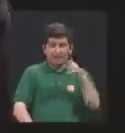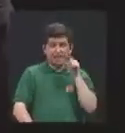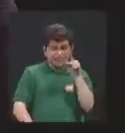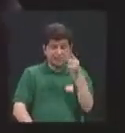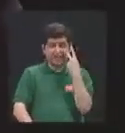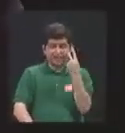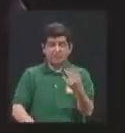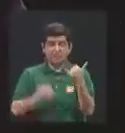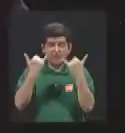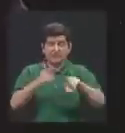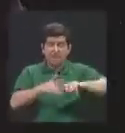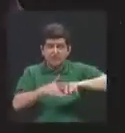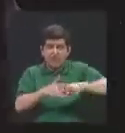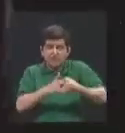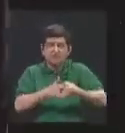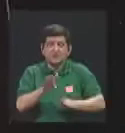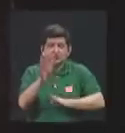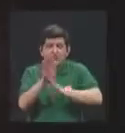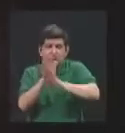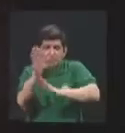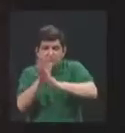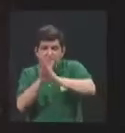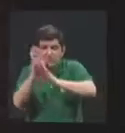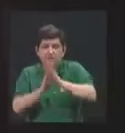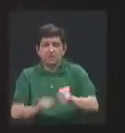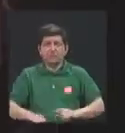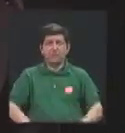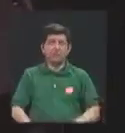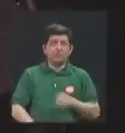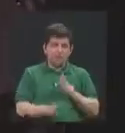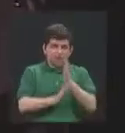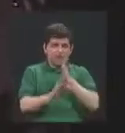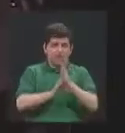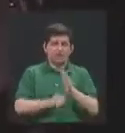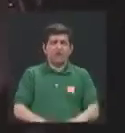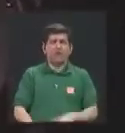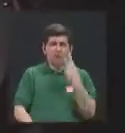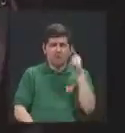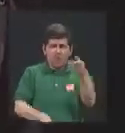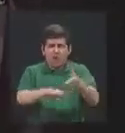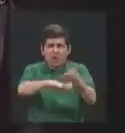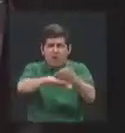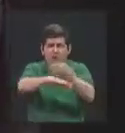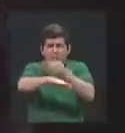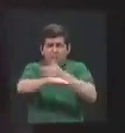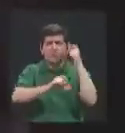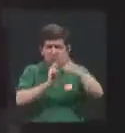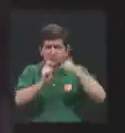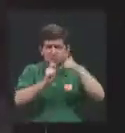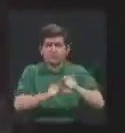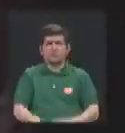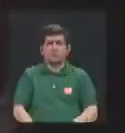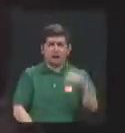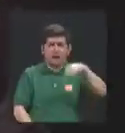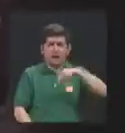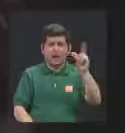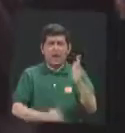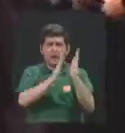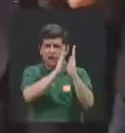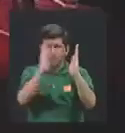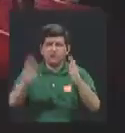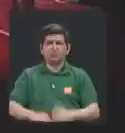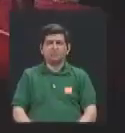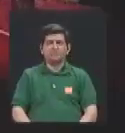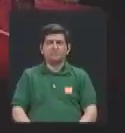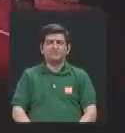Hernán Jiménez, a quien hemos visto iniciar y desarrollar su fructífera trayectoria. Hemos visto crecer a Hernán Jiménez precisamente en Imágenes en